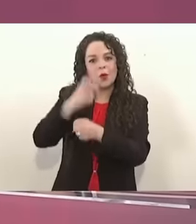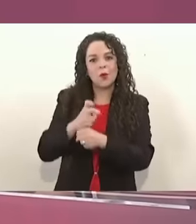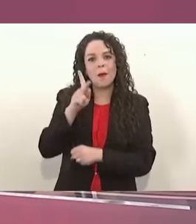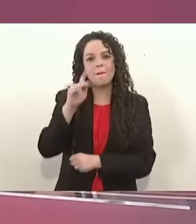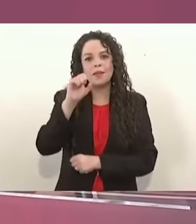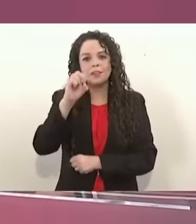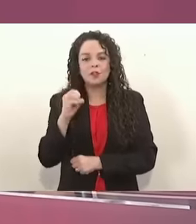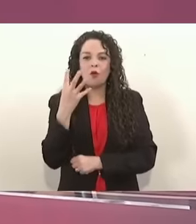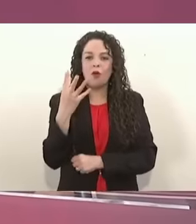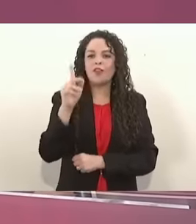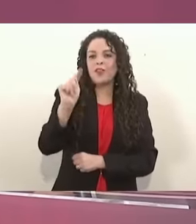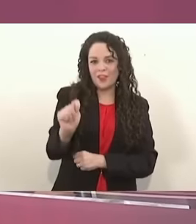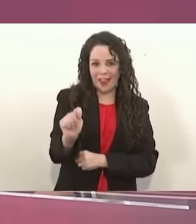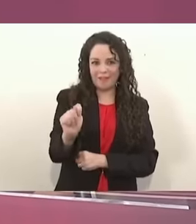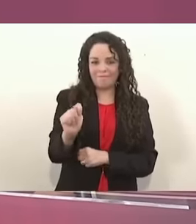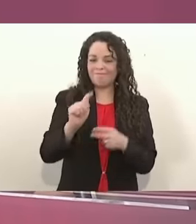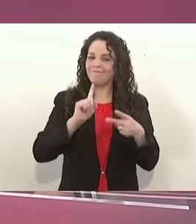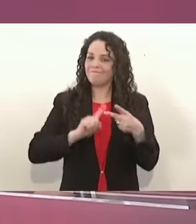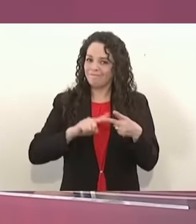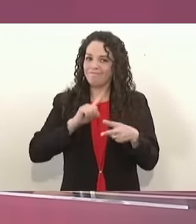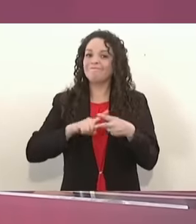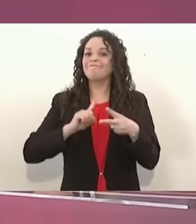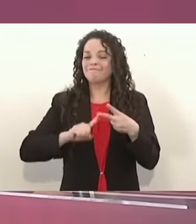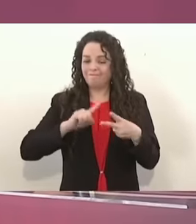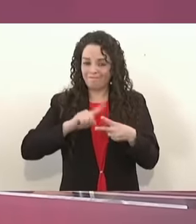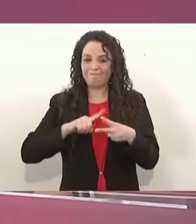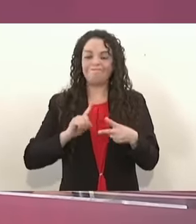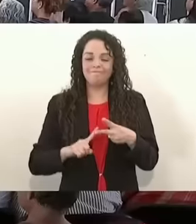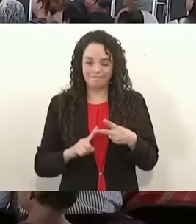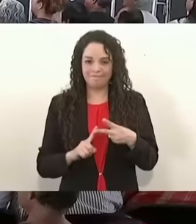cuarta transformación. Son